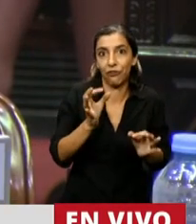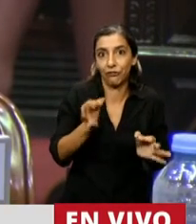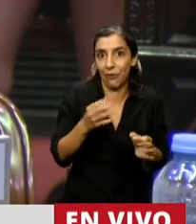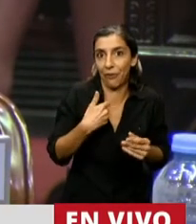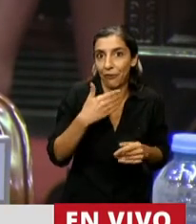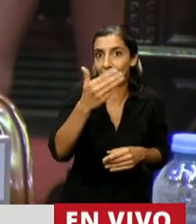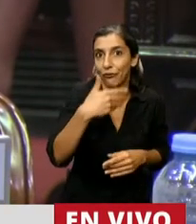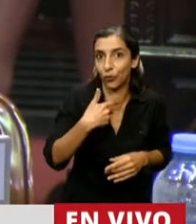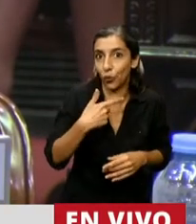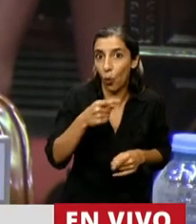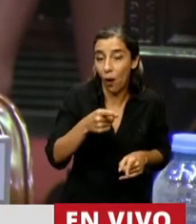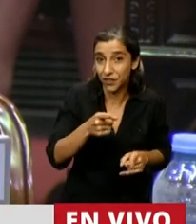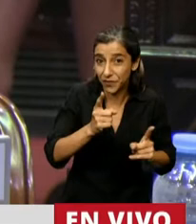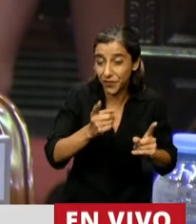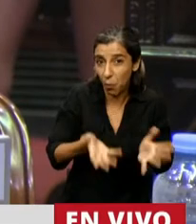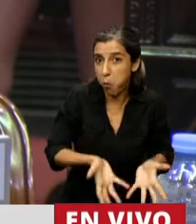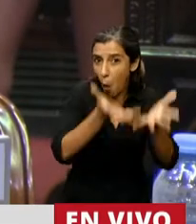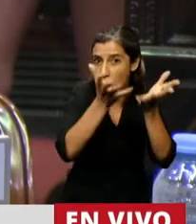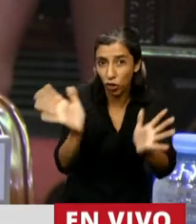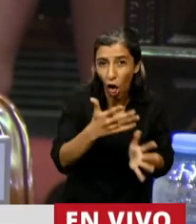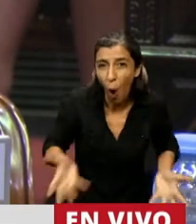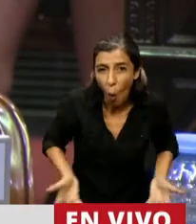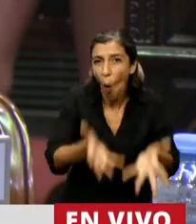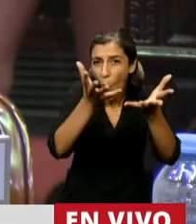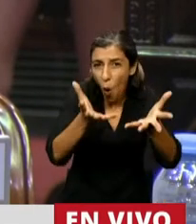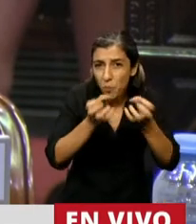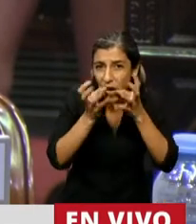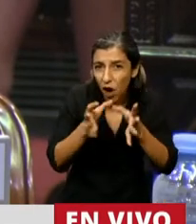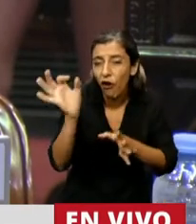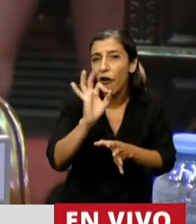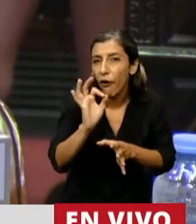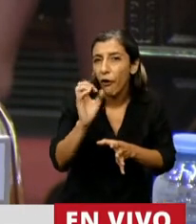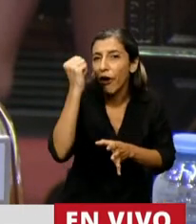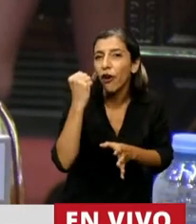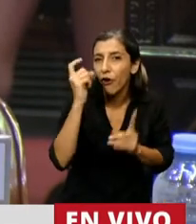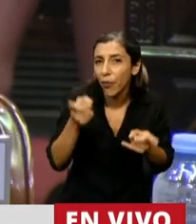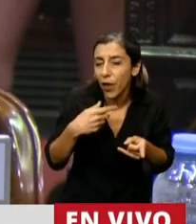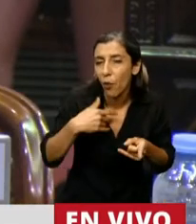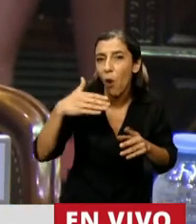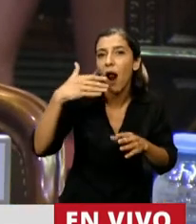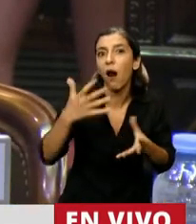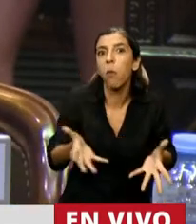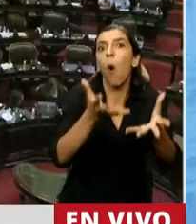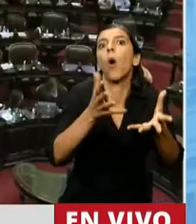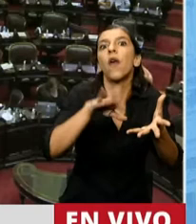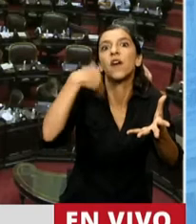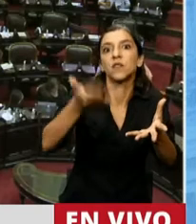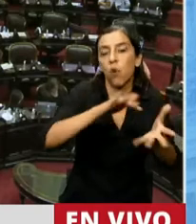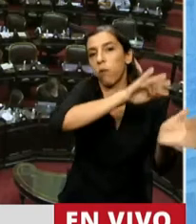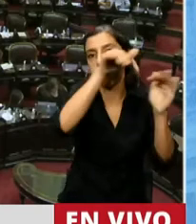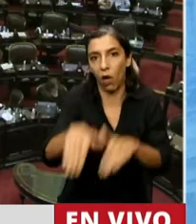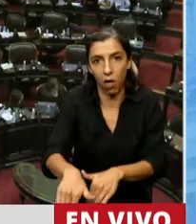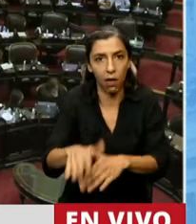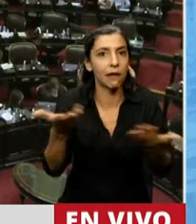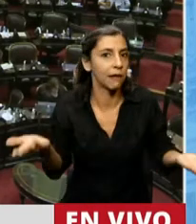yo no lo sé no lo tengo claro no sé si lo tienen claro ustedes porque no debatieron seriamente una comisión que como dijo el diputado kaká se funciona un